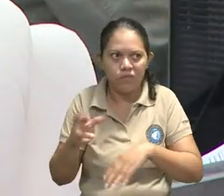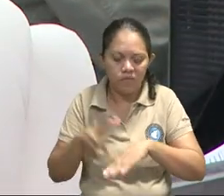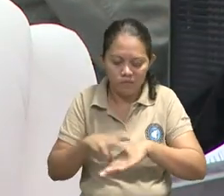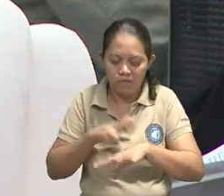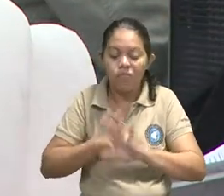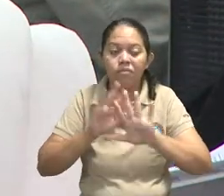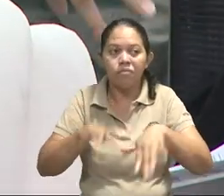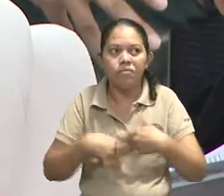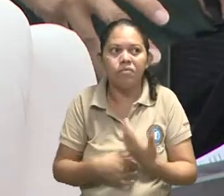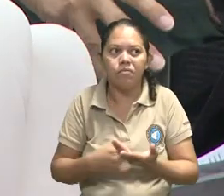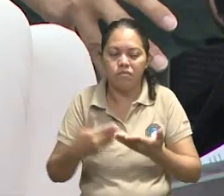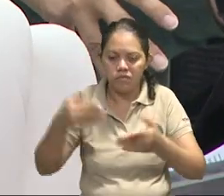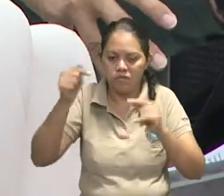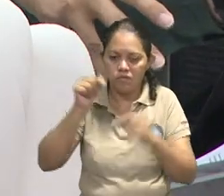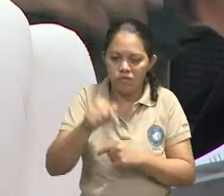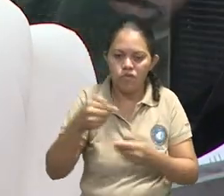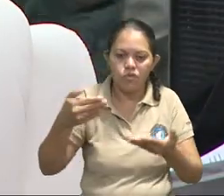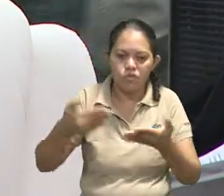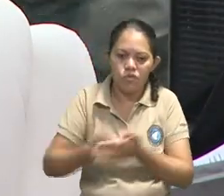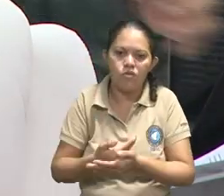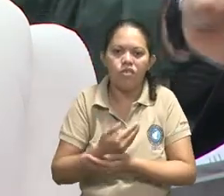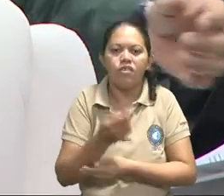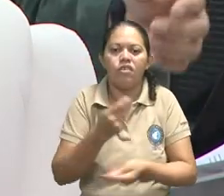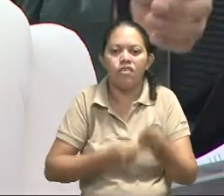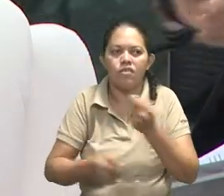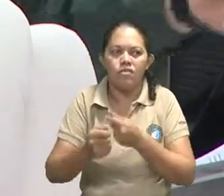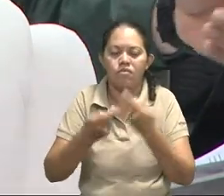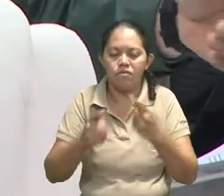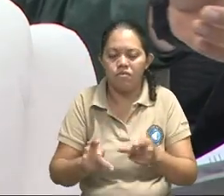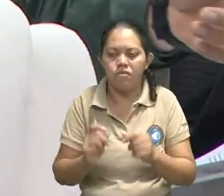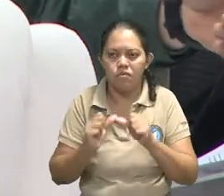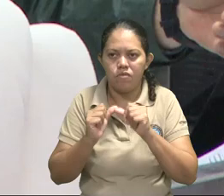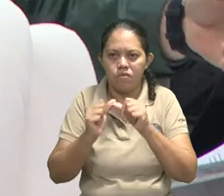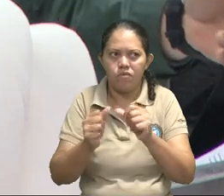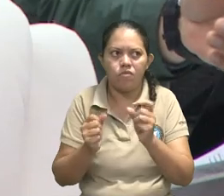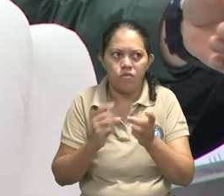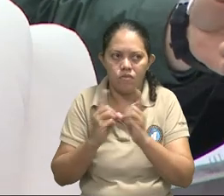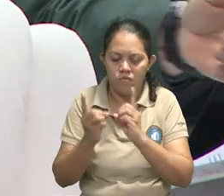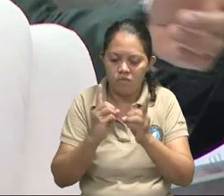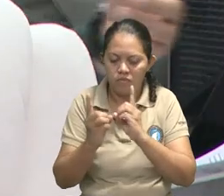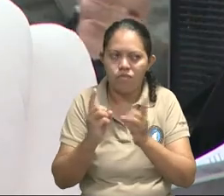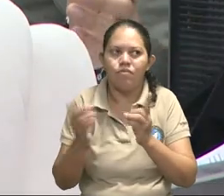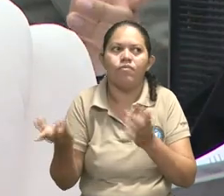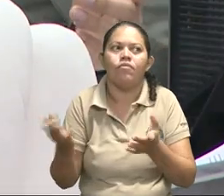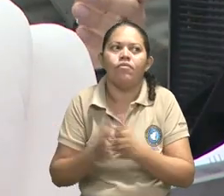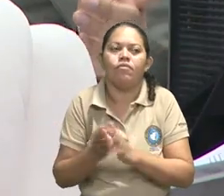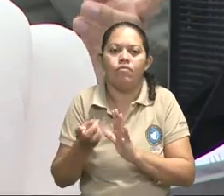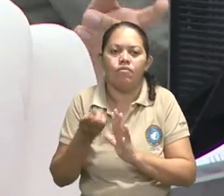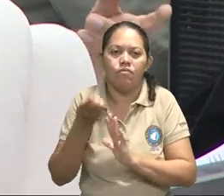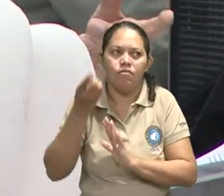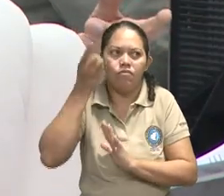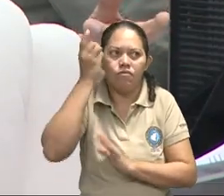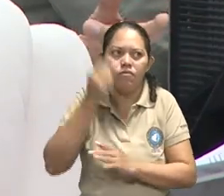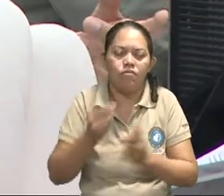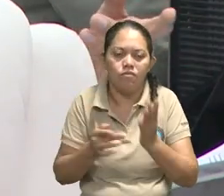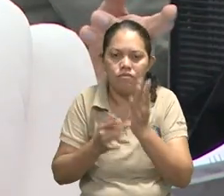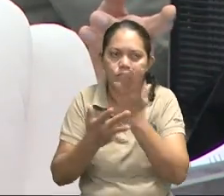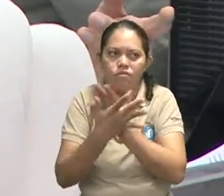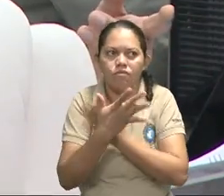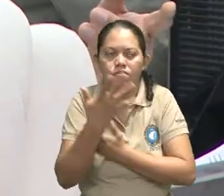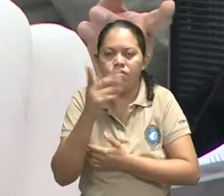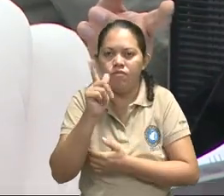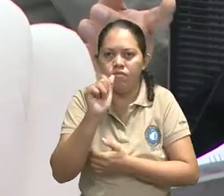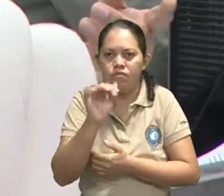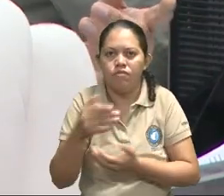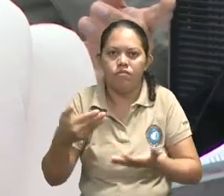entonces creas un nuevo modelo de negocio y vas a la par de los crecientes avances en la